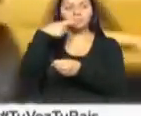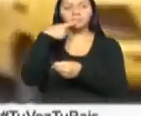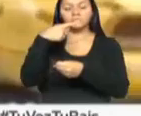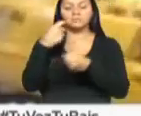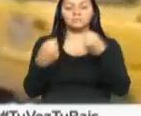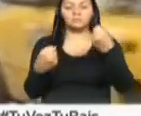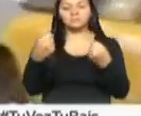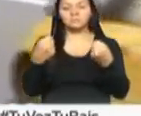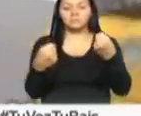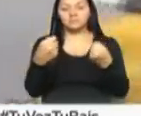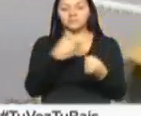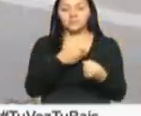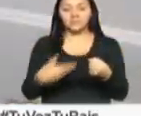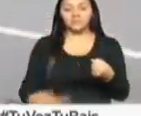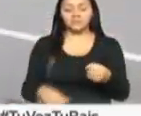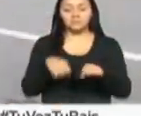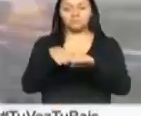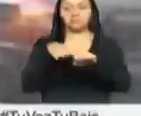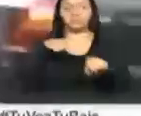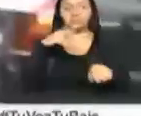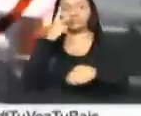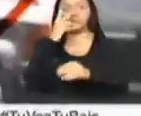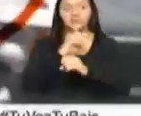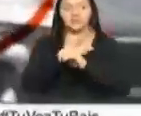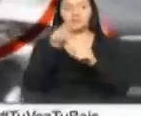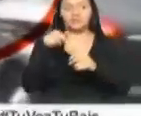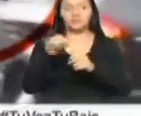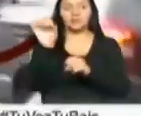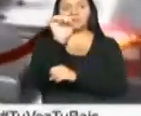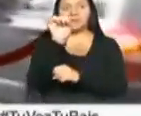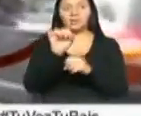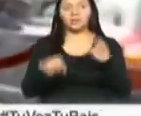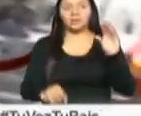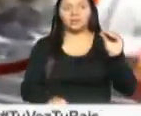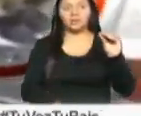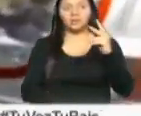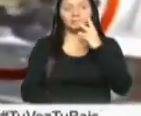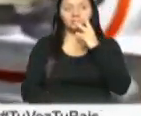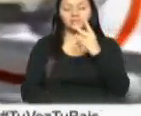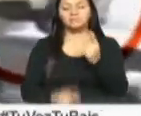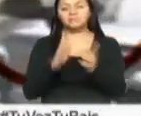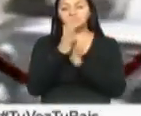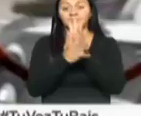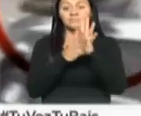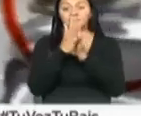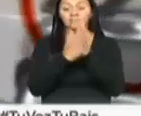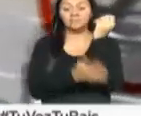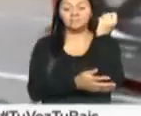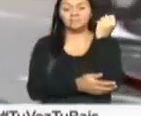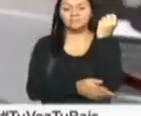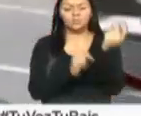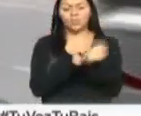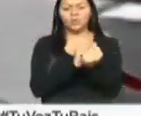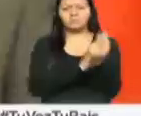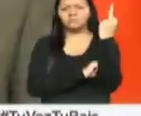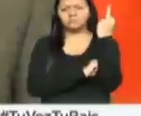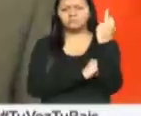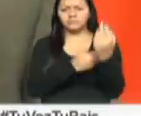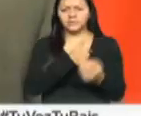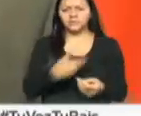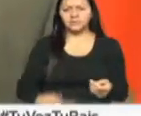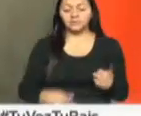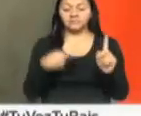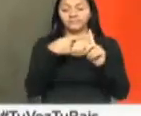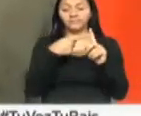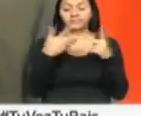caravana presidencial, donde es evidente cómo desde el vehículo negro el conductor realiza un gesto obsceno al vehículo presidencial. Ante esto,